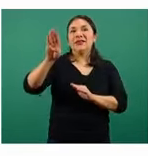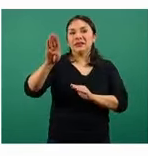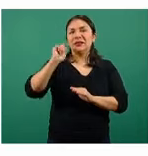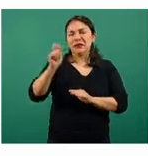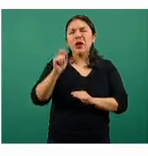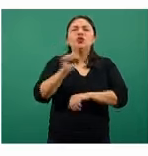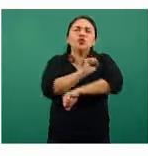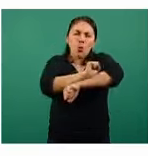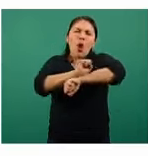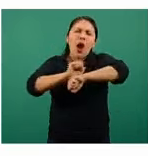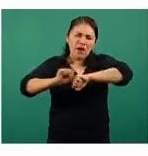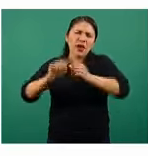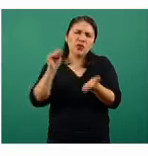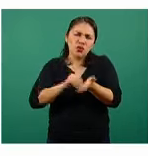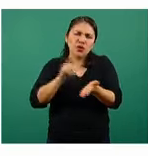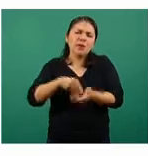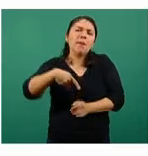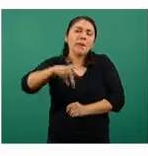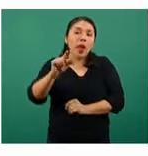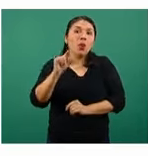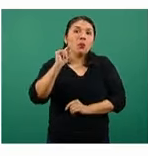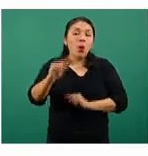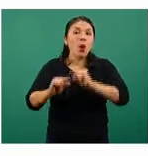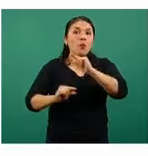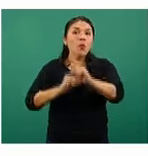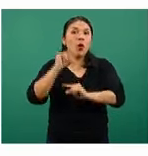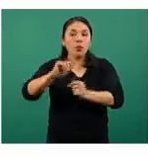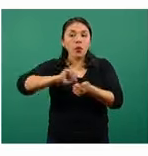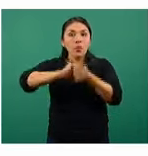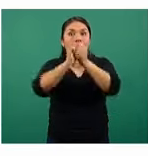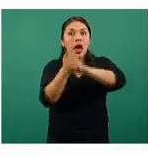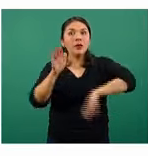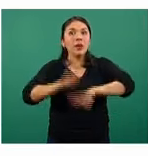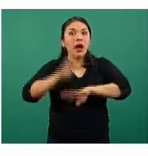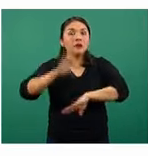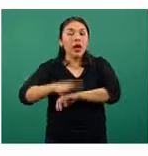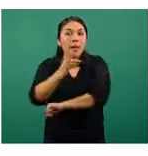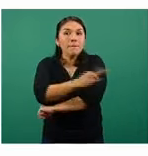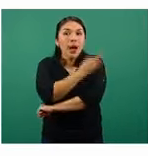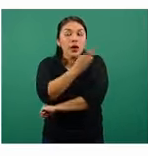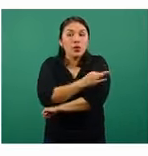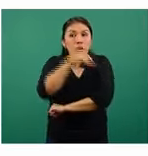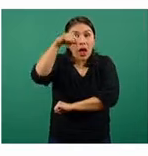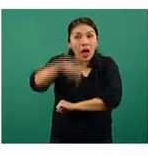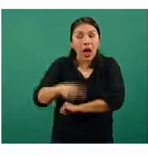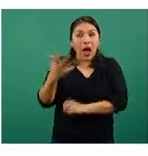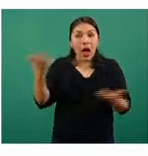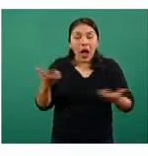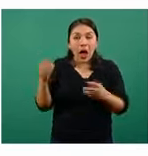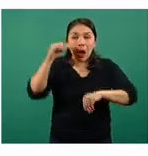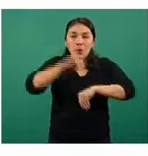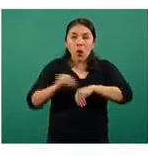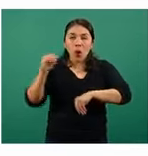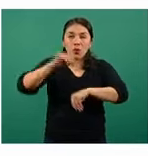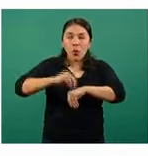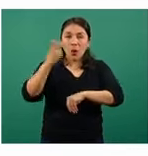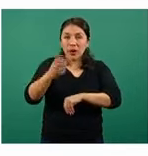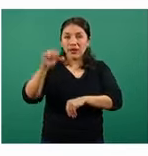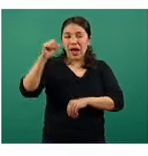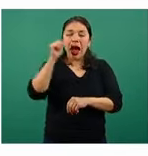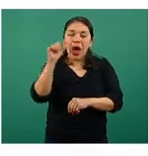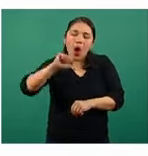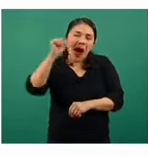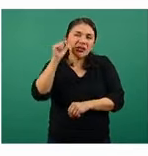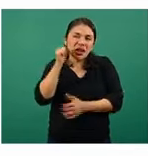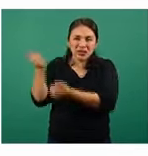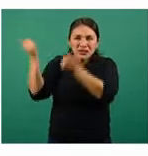es ligero, pero obviamente en la medida que se empiecen a aplicar todas estas dosis que llegaron de la vacuna